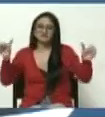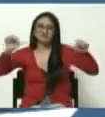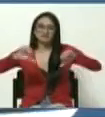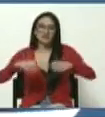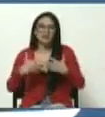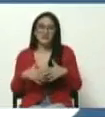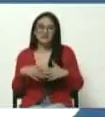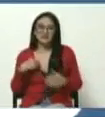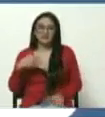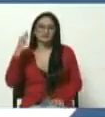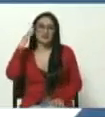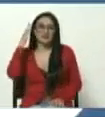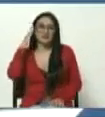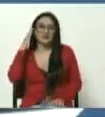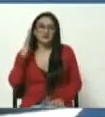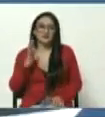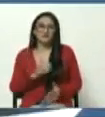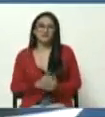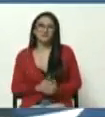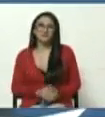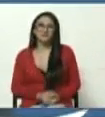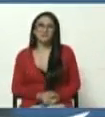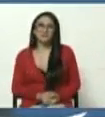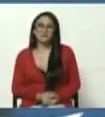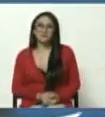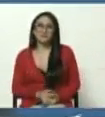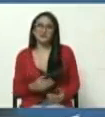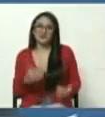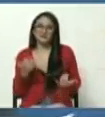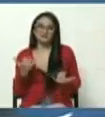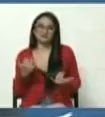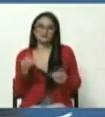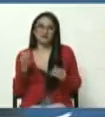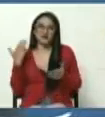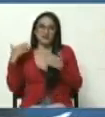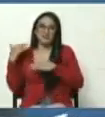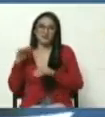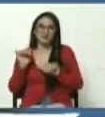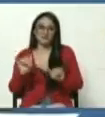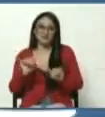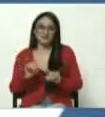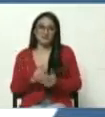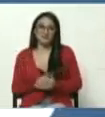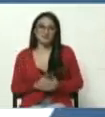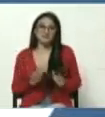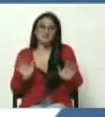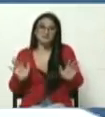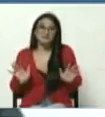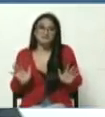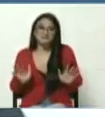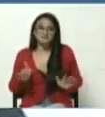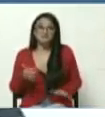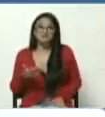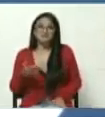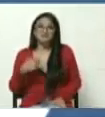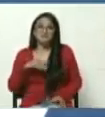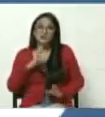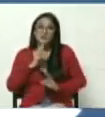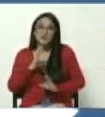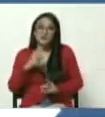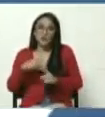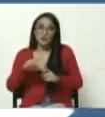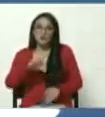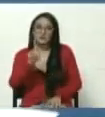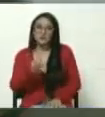una destrucción y un despojo como el que ocurrió. Sin embargo, te respondo la otra